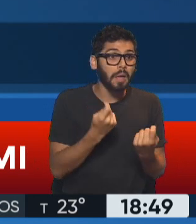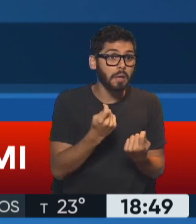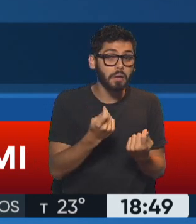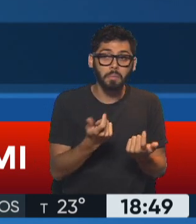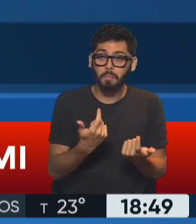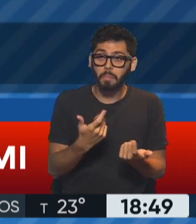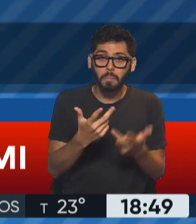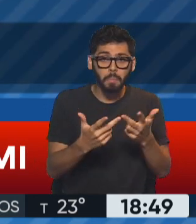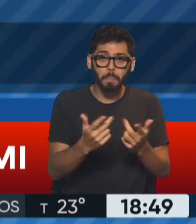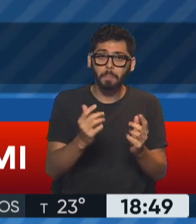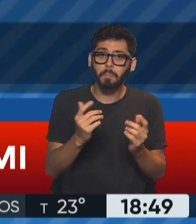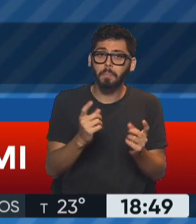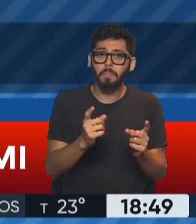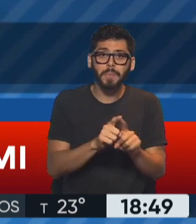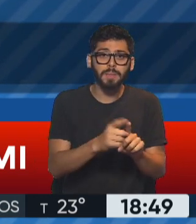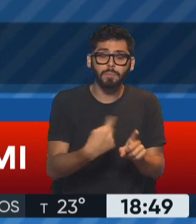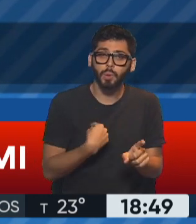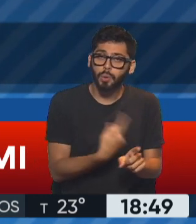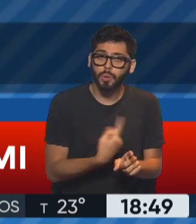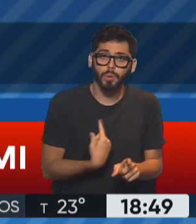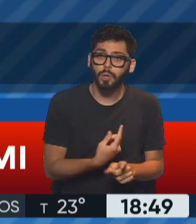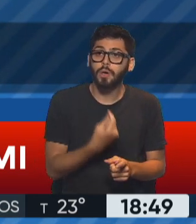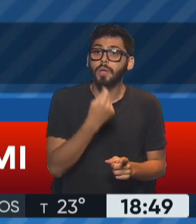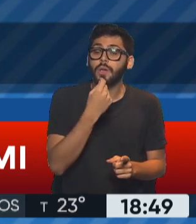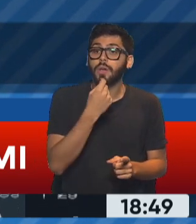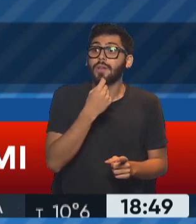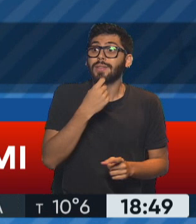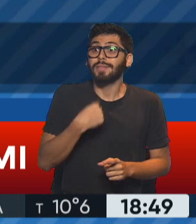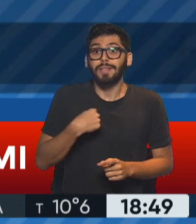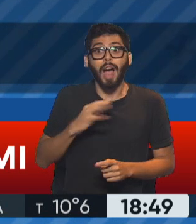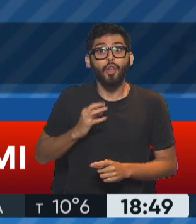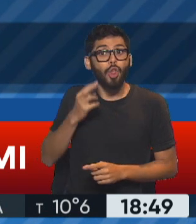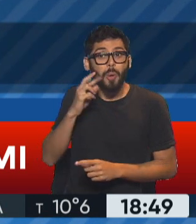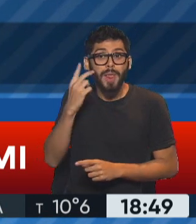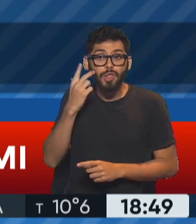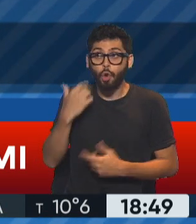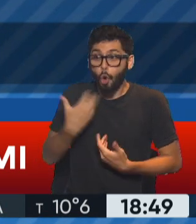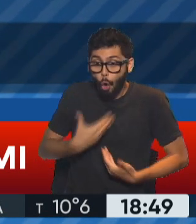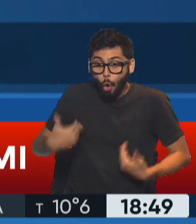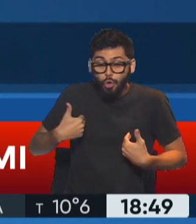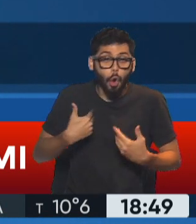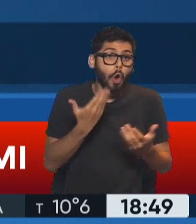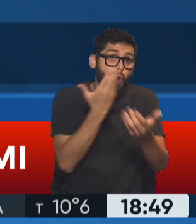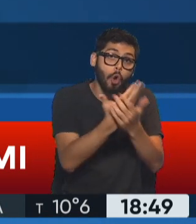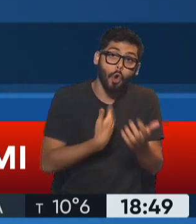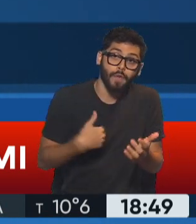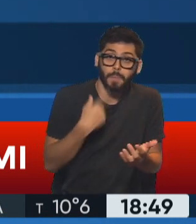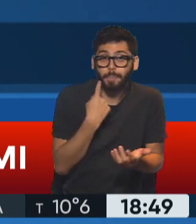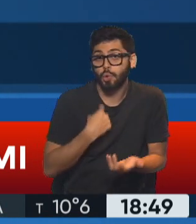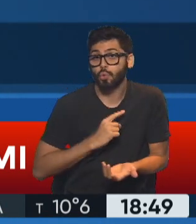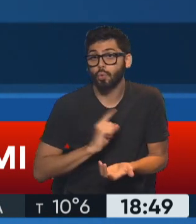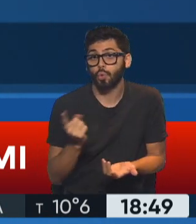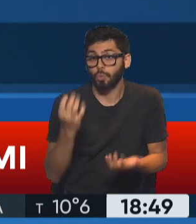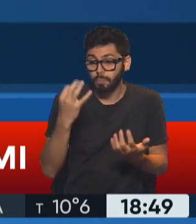te estoy diciendo a vos en este momento. Si nosotros hubiéramos sido gobierno en el 2018 no hubiéramos recurrido al fondo, porque de hecho el